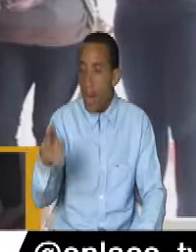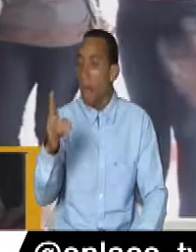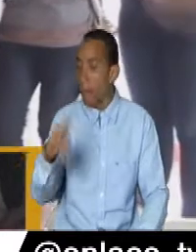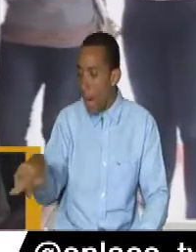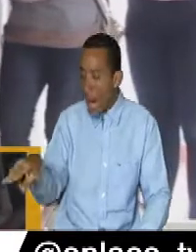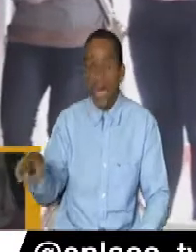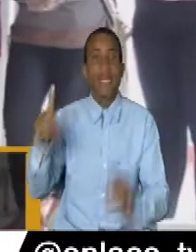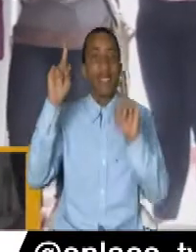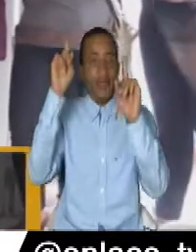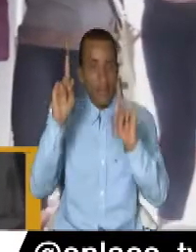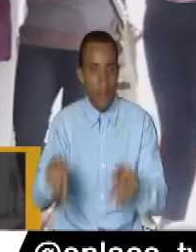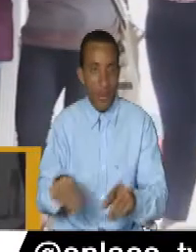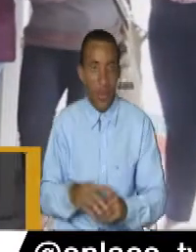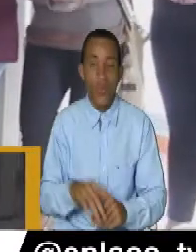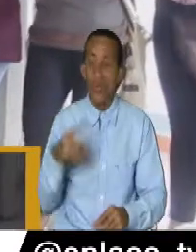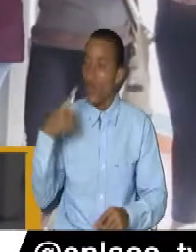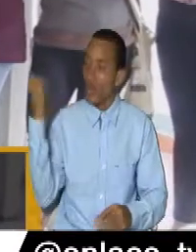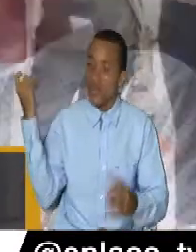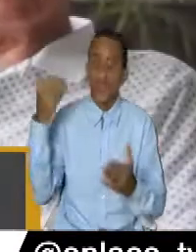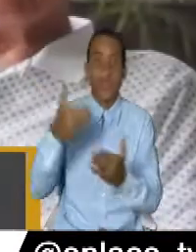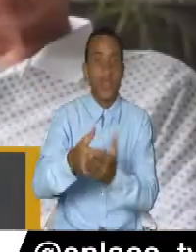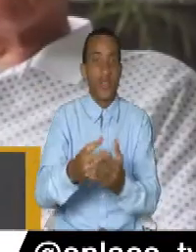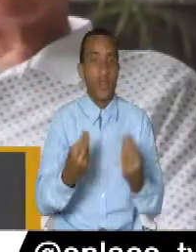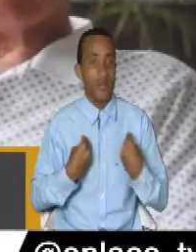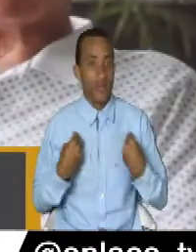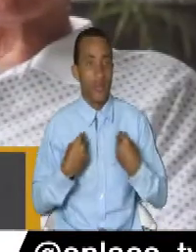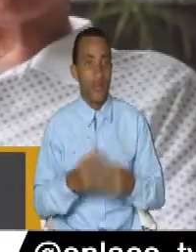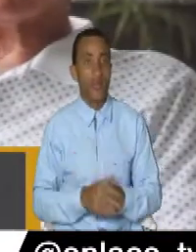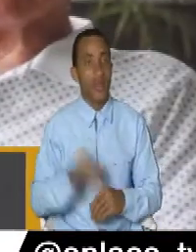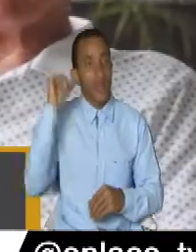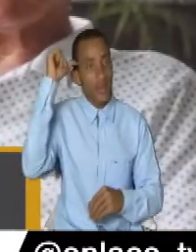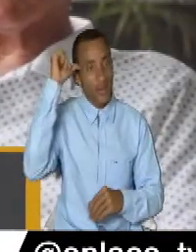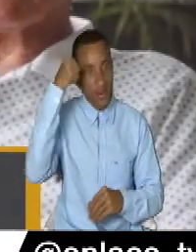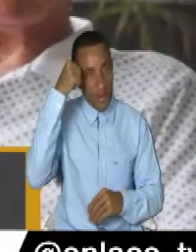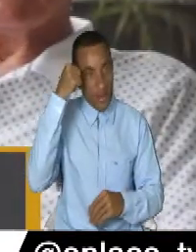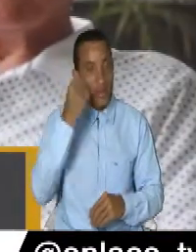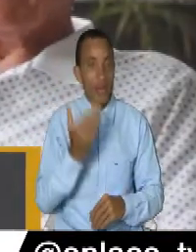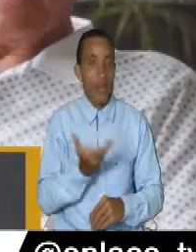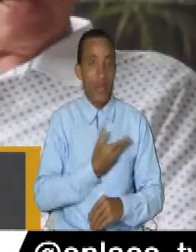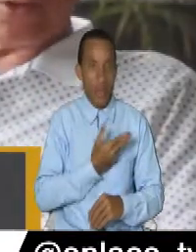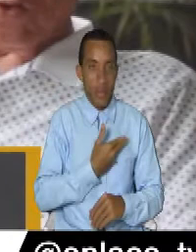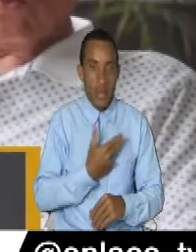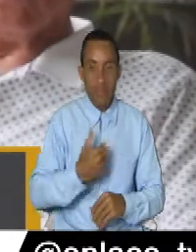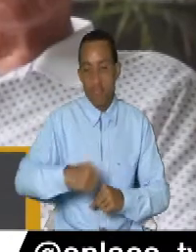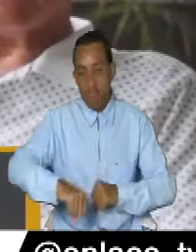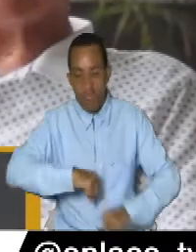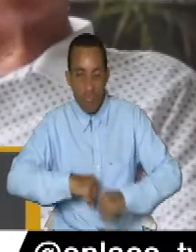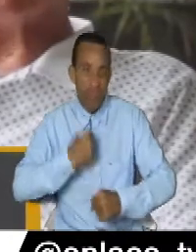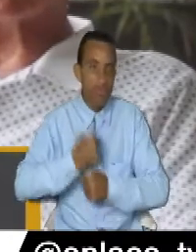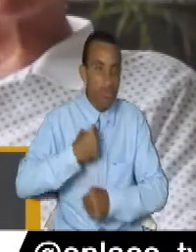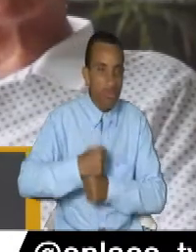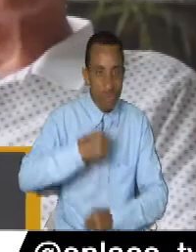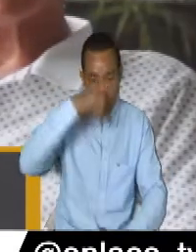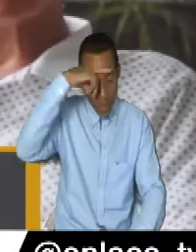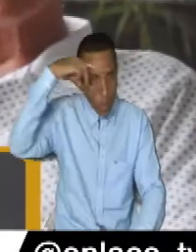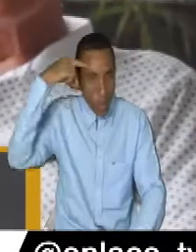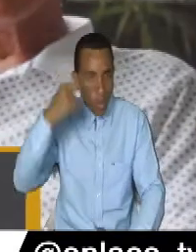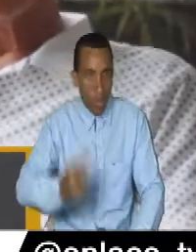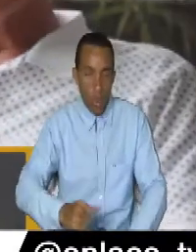contar con esta centenaria de la vida. Recuerdo que mi mamá siempre ha sido muy trabajadora, le tocó una vida muy